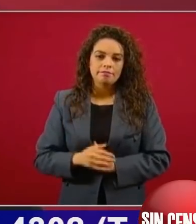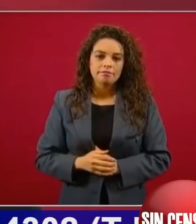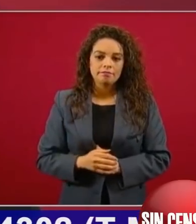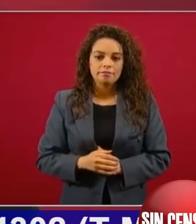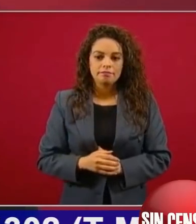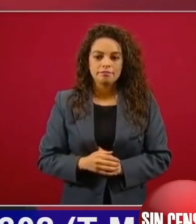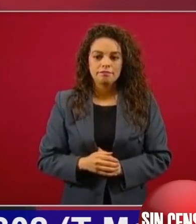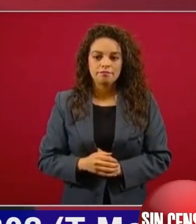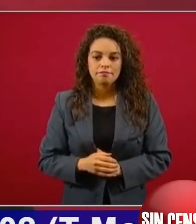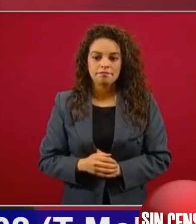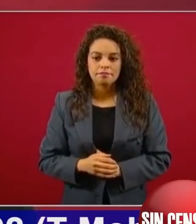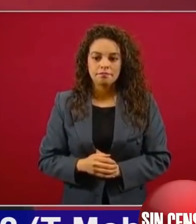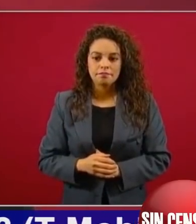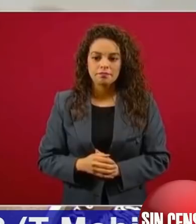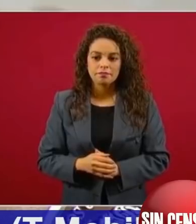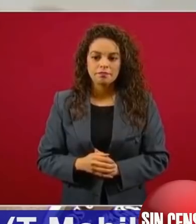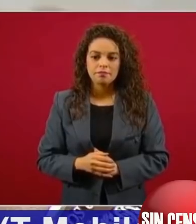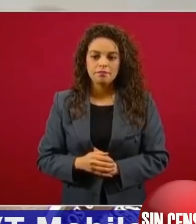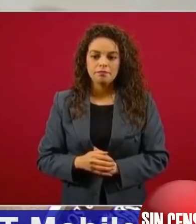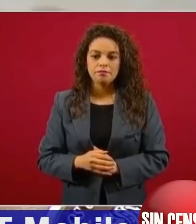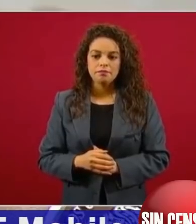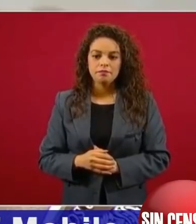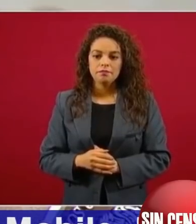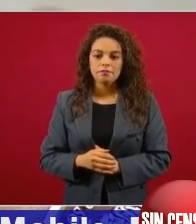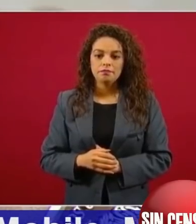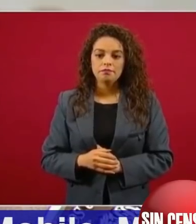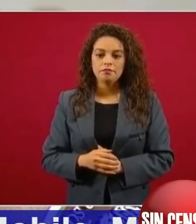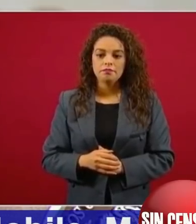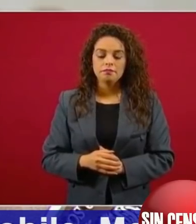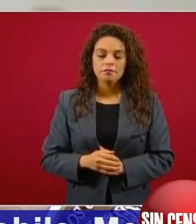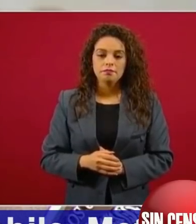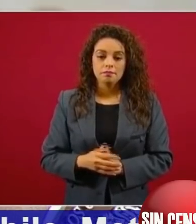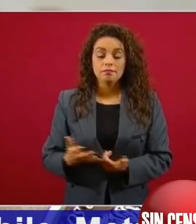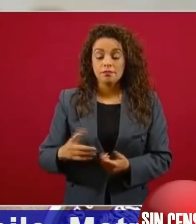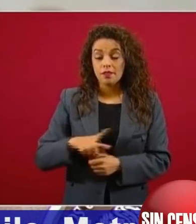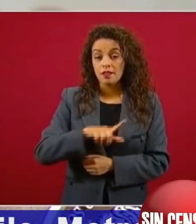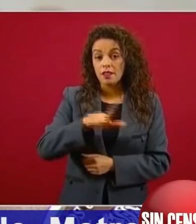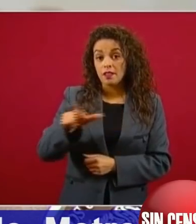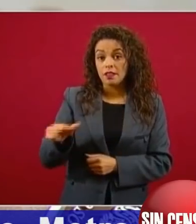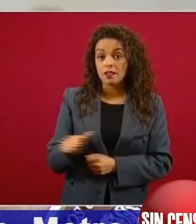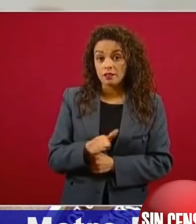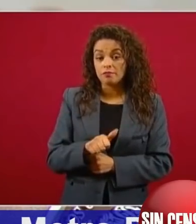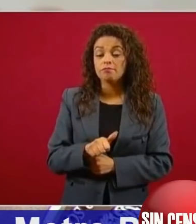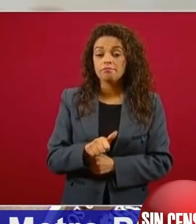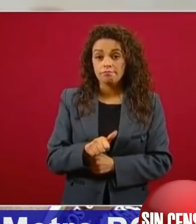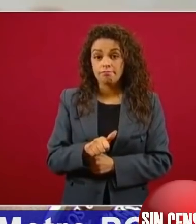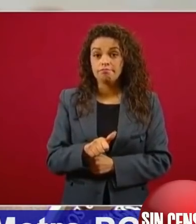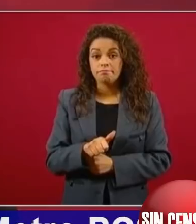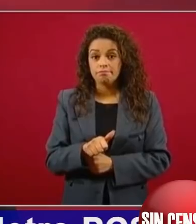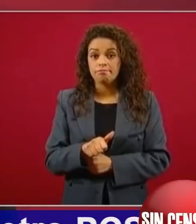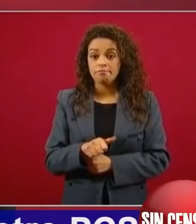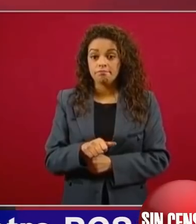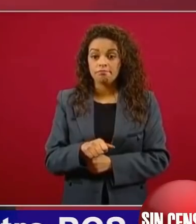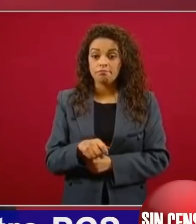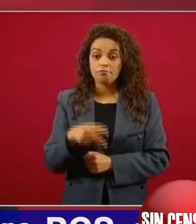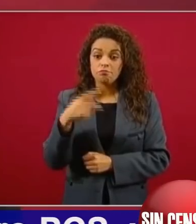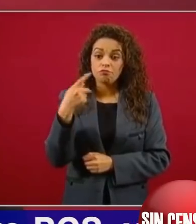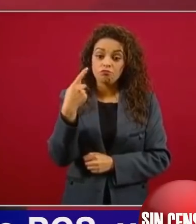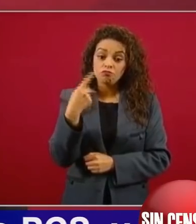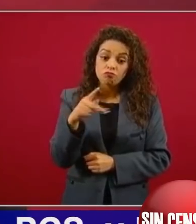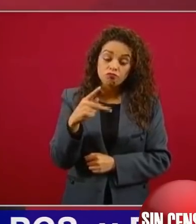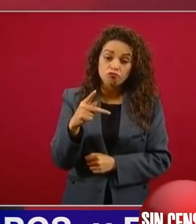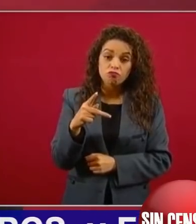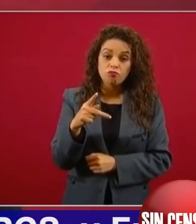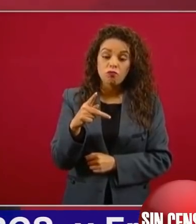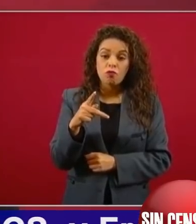y van a pasar situaciones distintas.